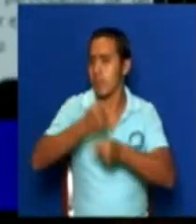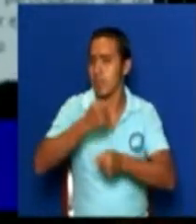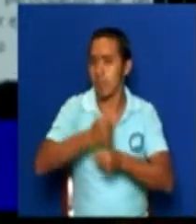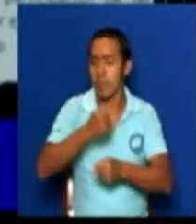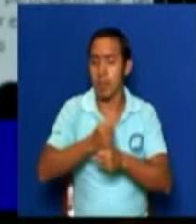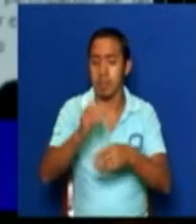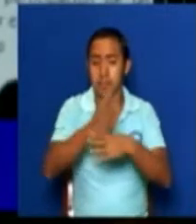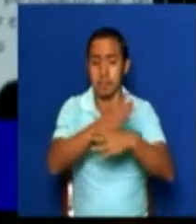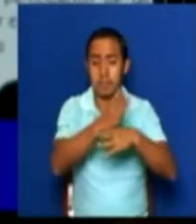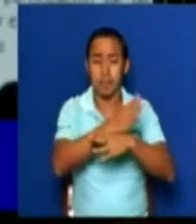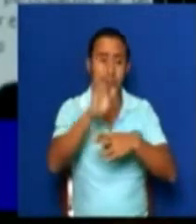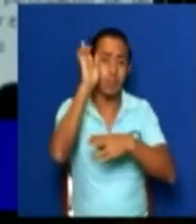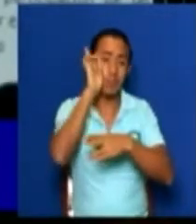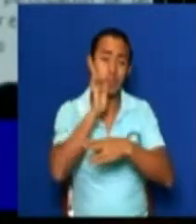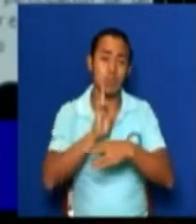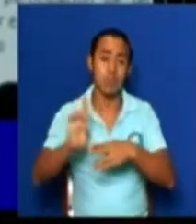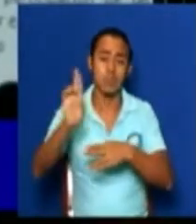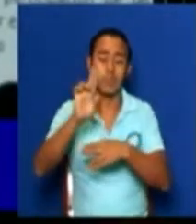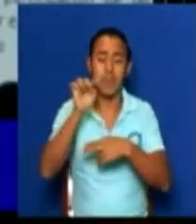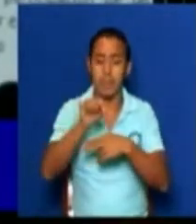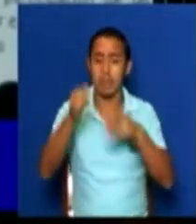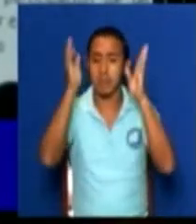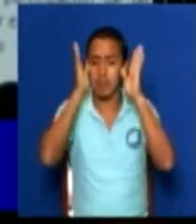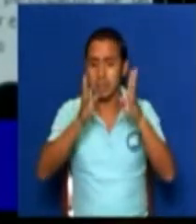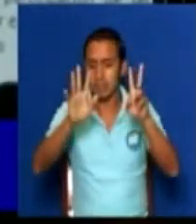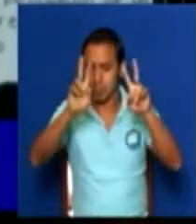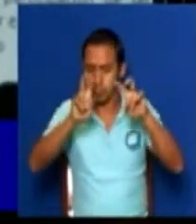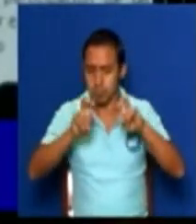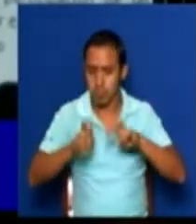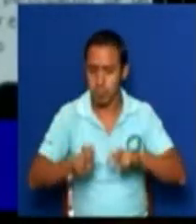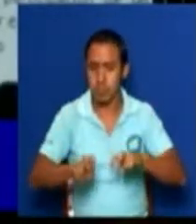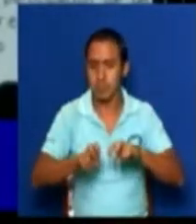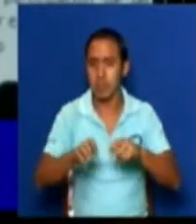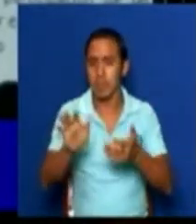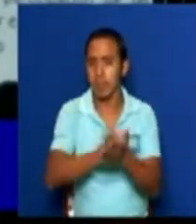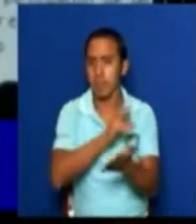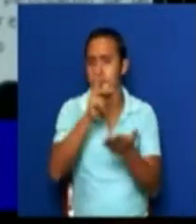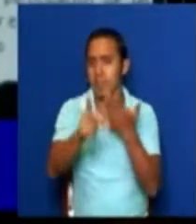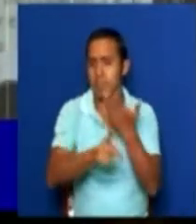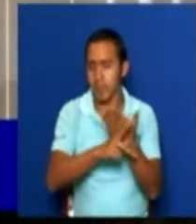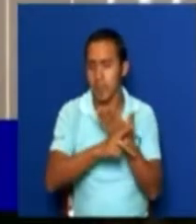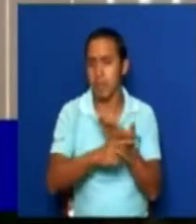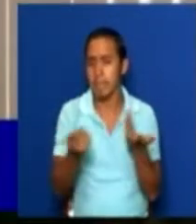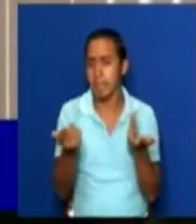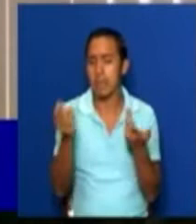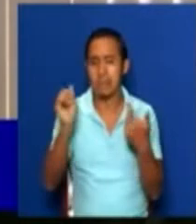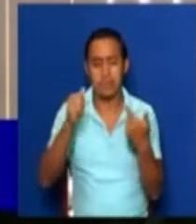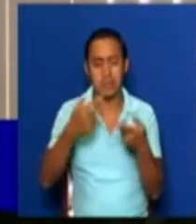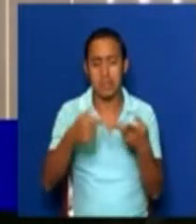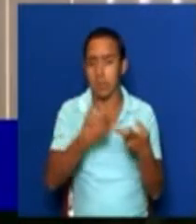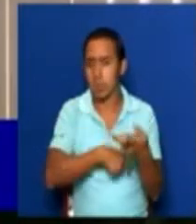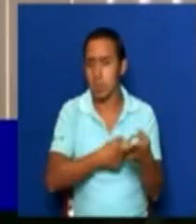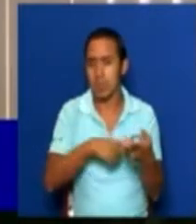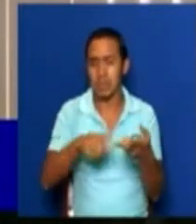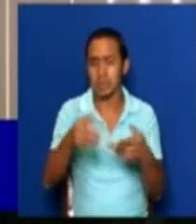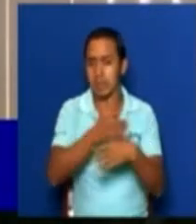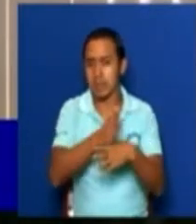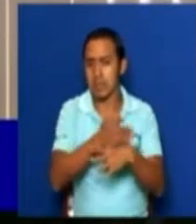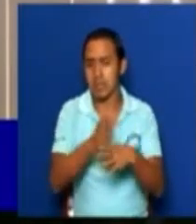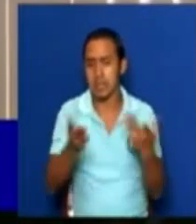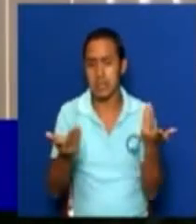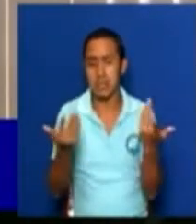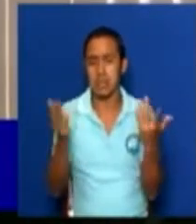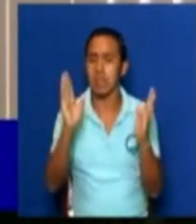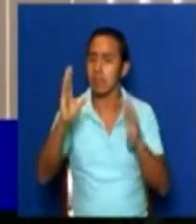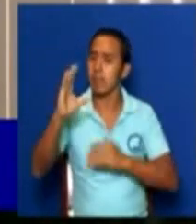las universidades precisamente para poder ir revisando todos los programas académicos de formación, las distintas carreras que existen y